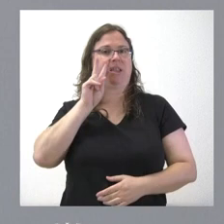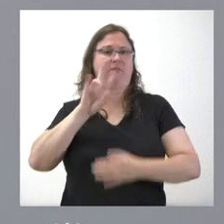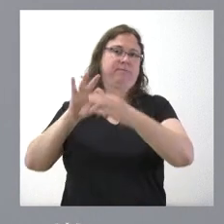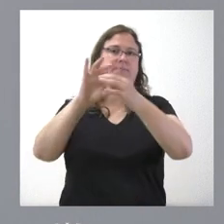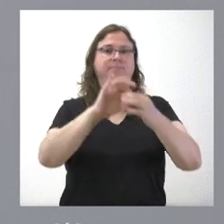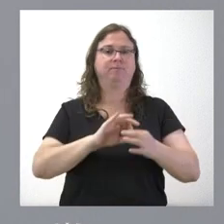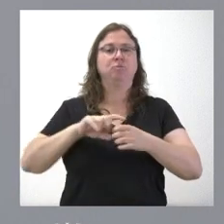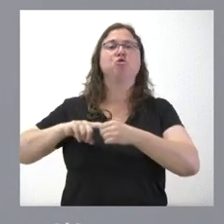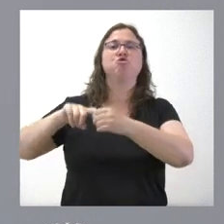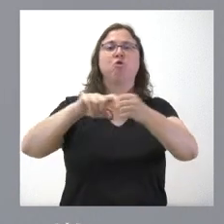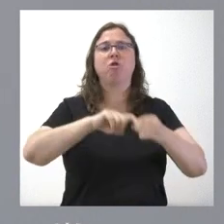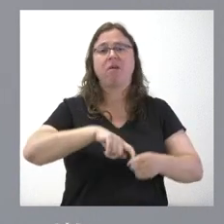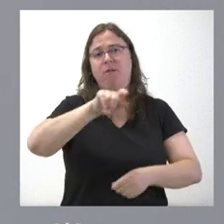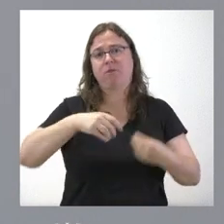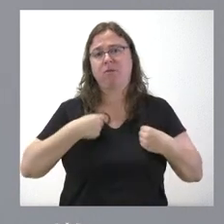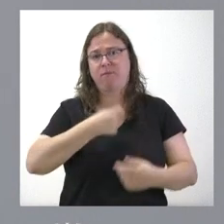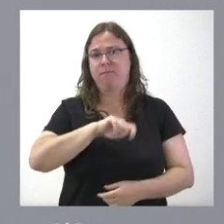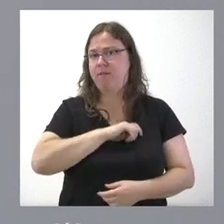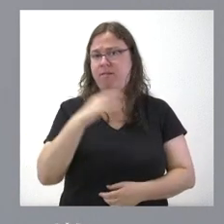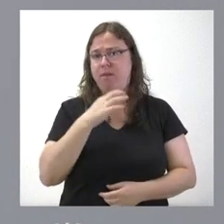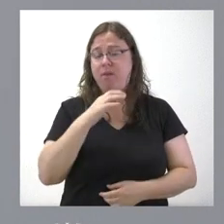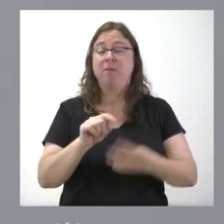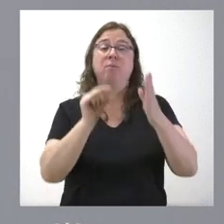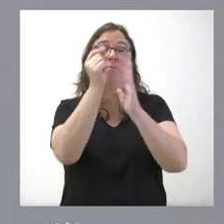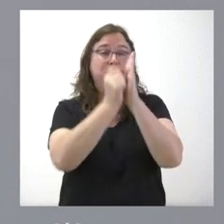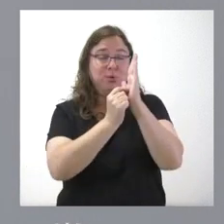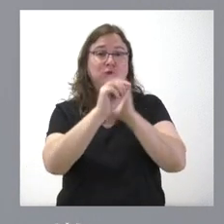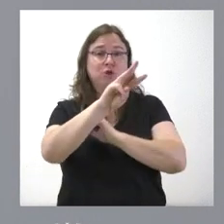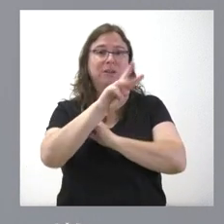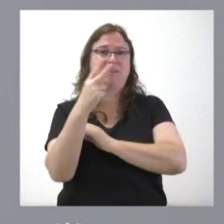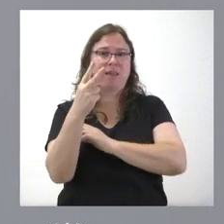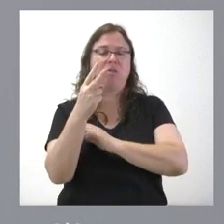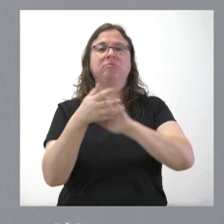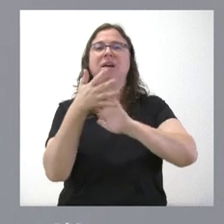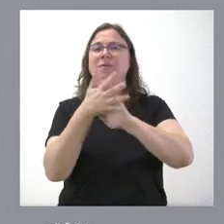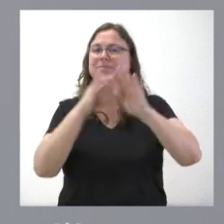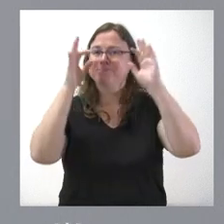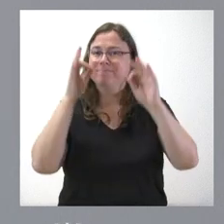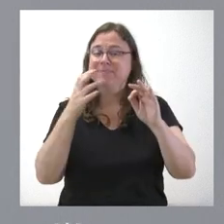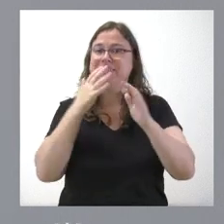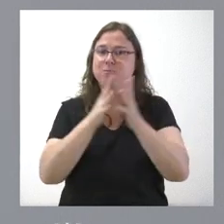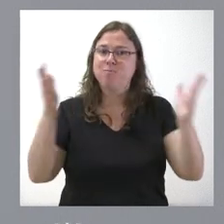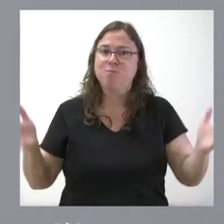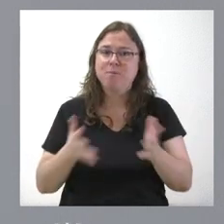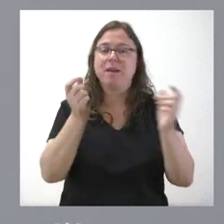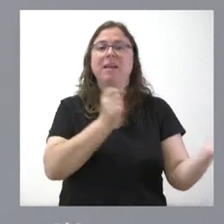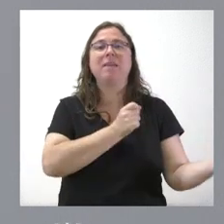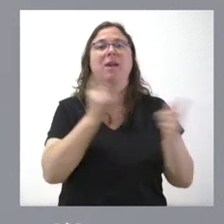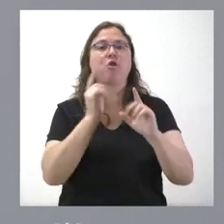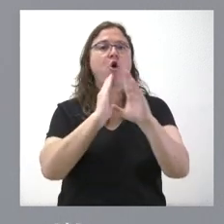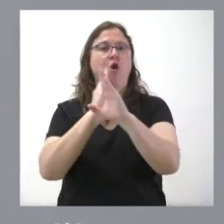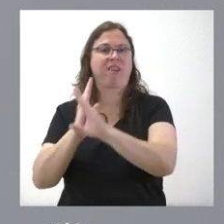visión de solidaridad ent españoles y también el punto 32 que hace una referencia expresa a que promoveremos una inmigración